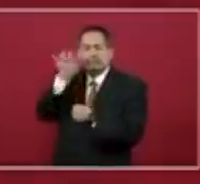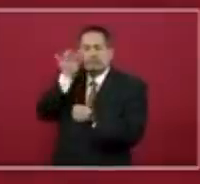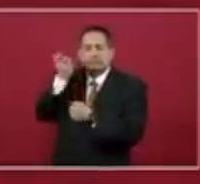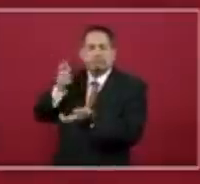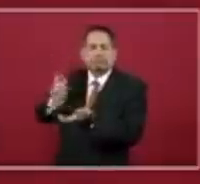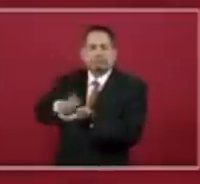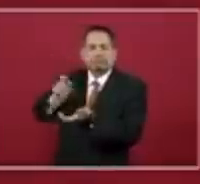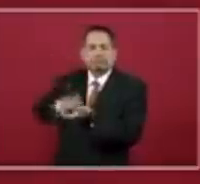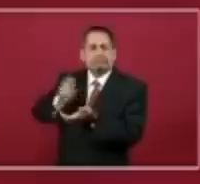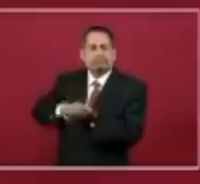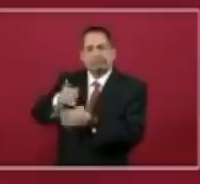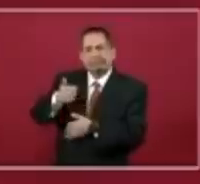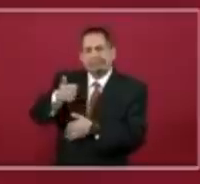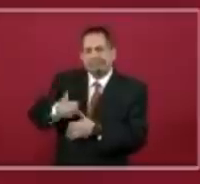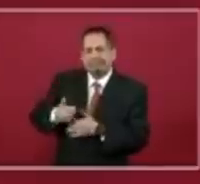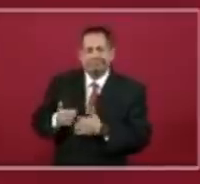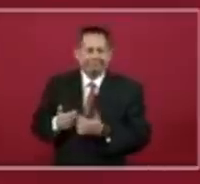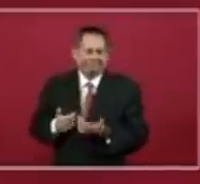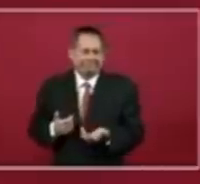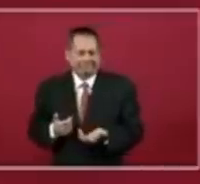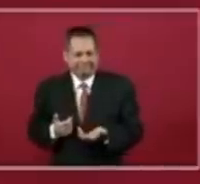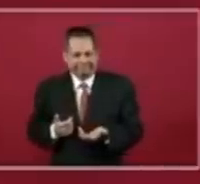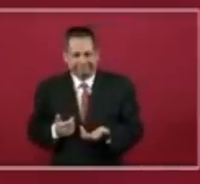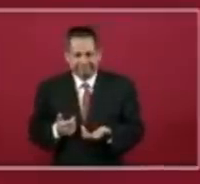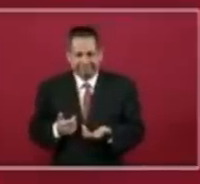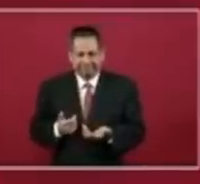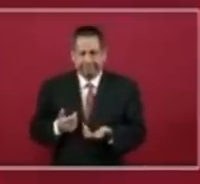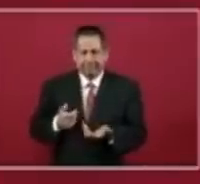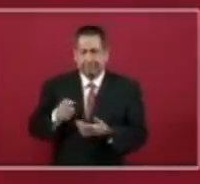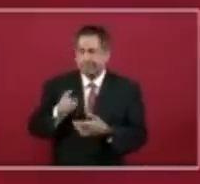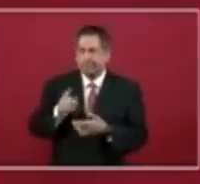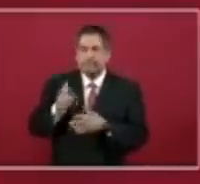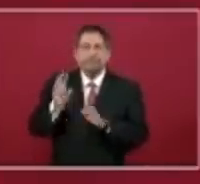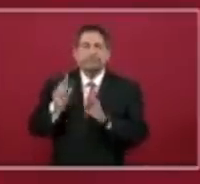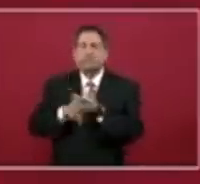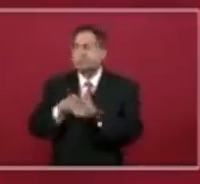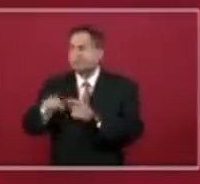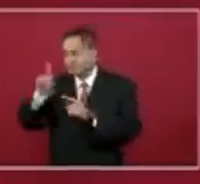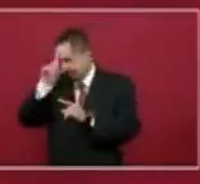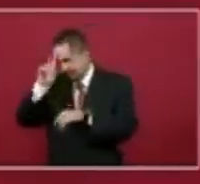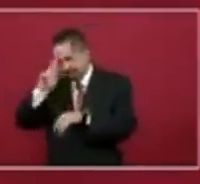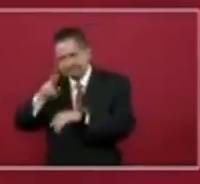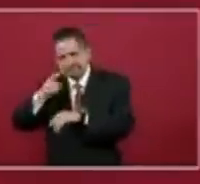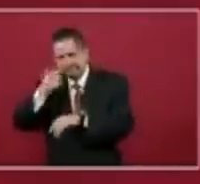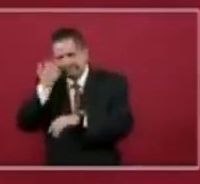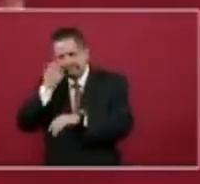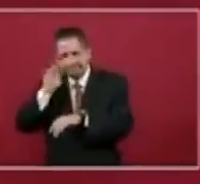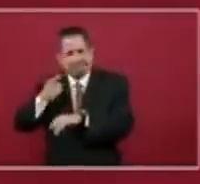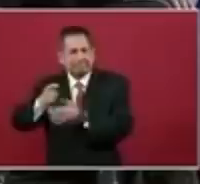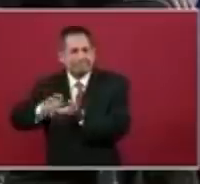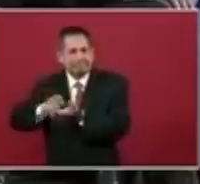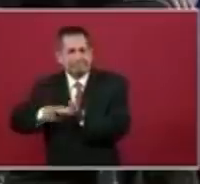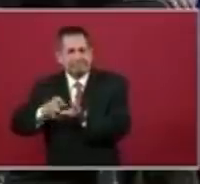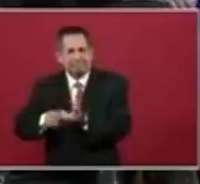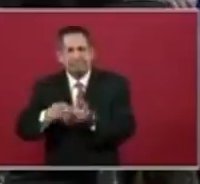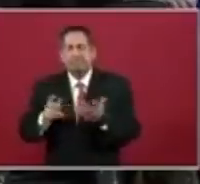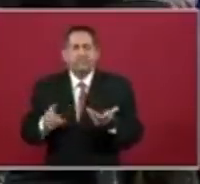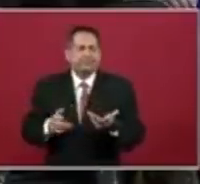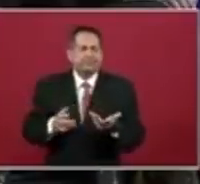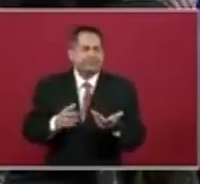todo un aparato, ¿no? Tenemos asesores, ¿no?, de todas partes del